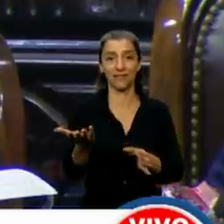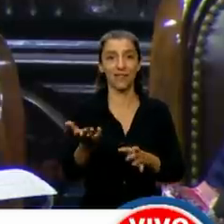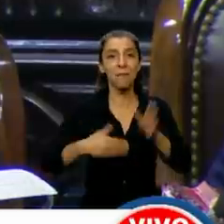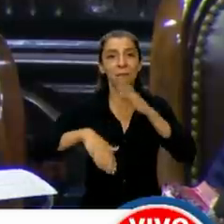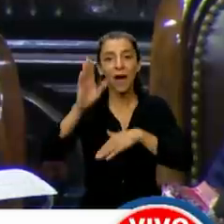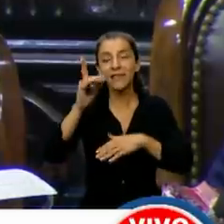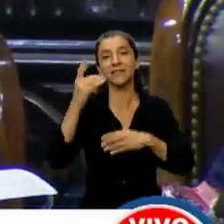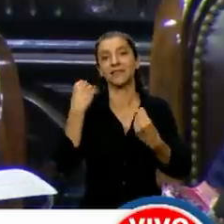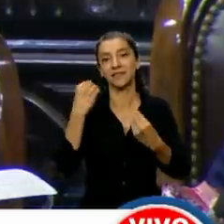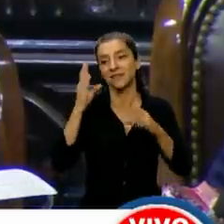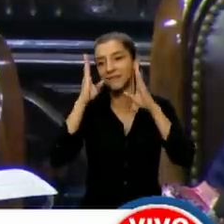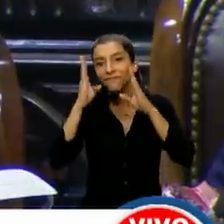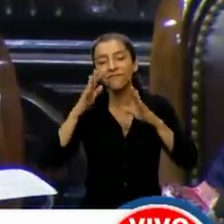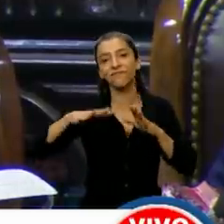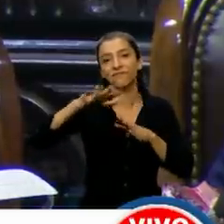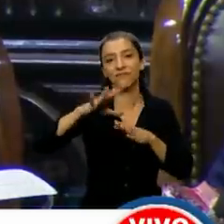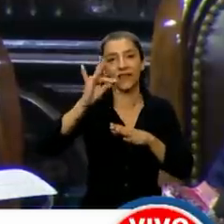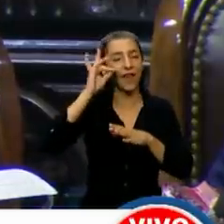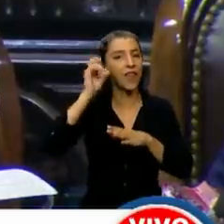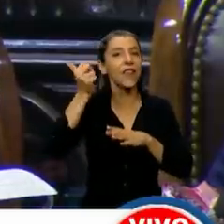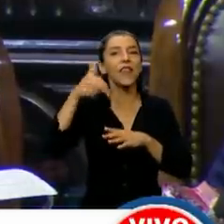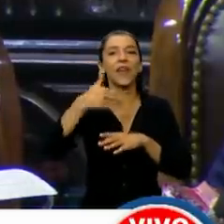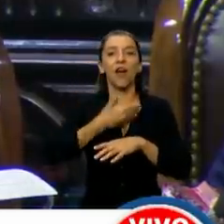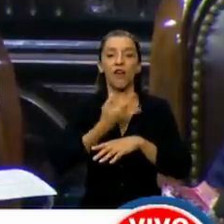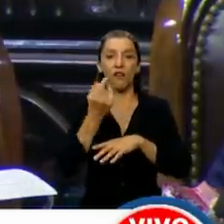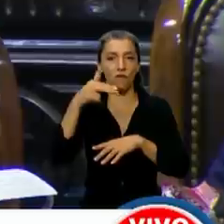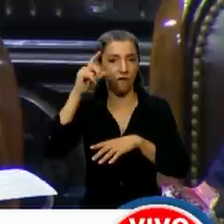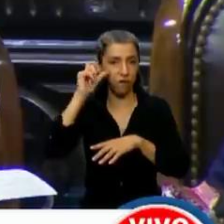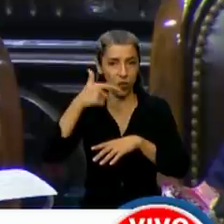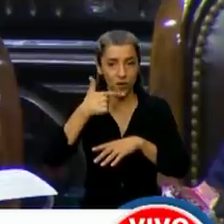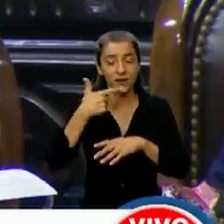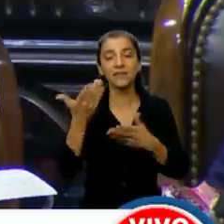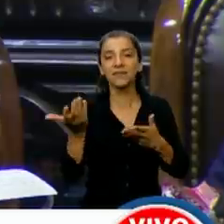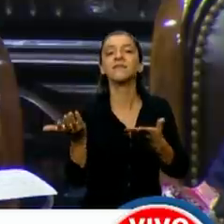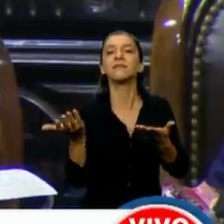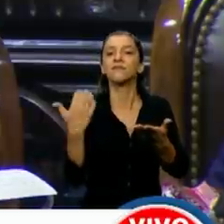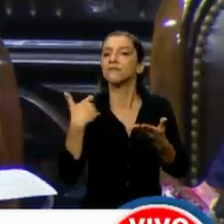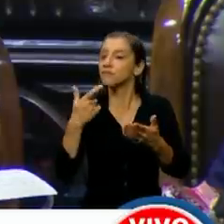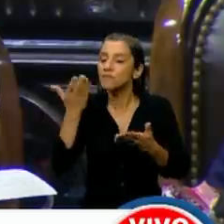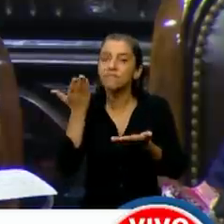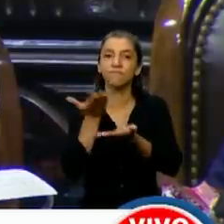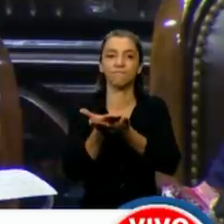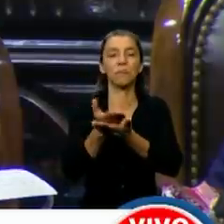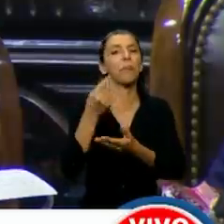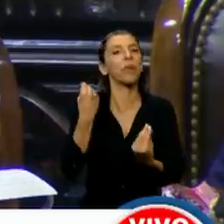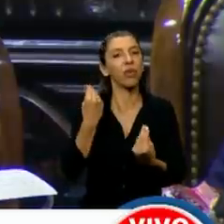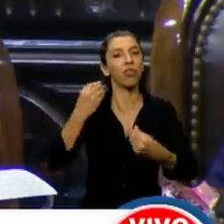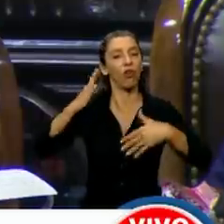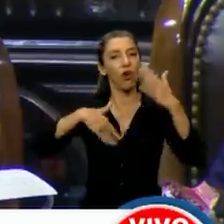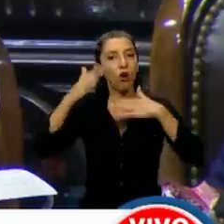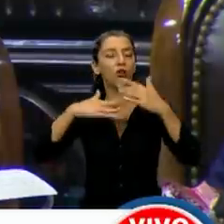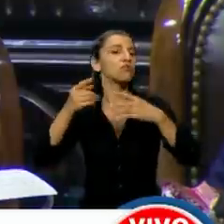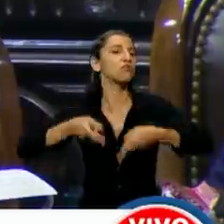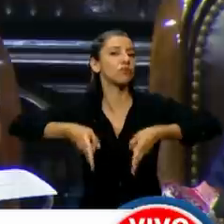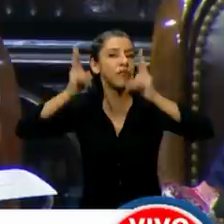funes por ello visto en este recinto a que sea incluida la obra de construcción del edificio